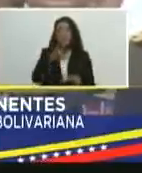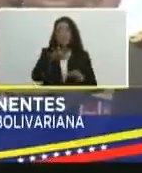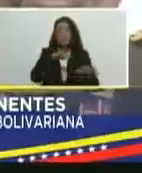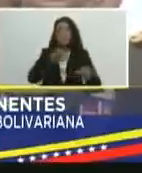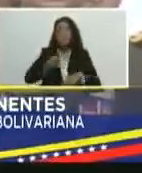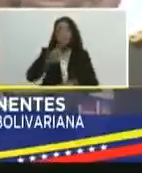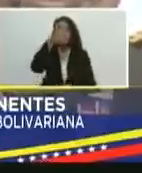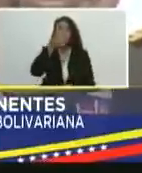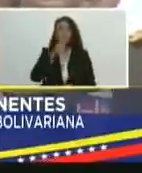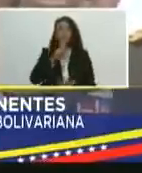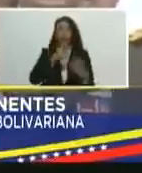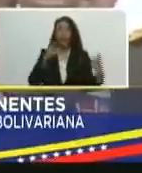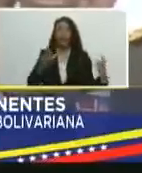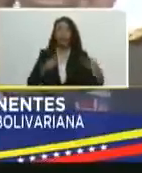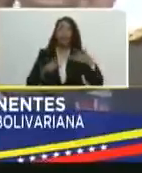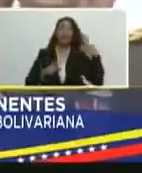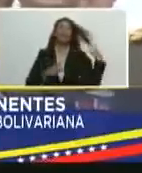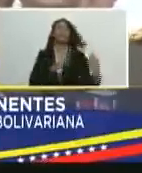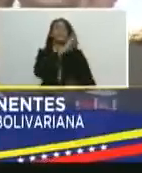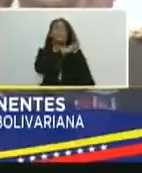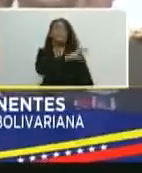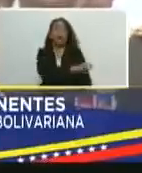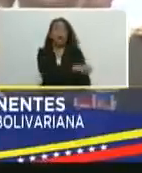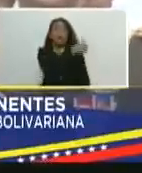general Murga Batista,